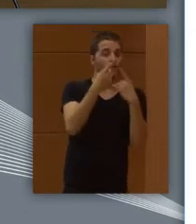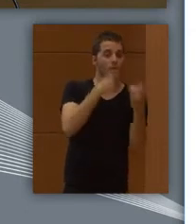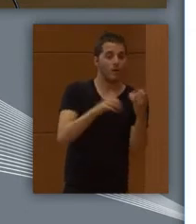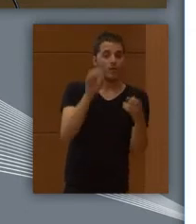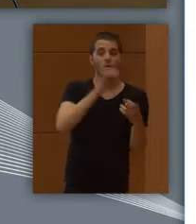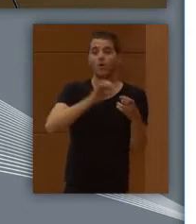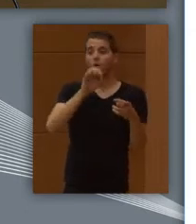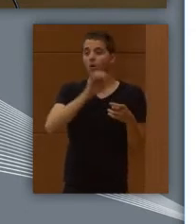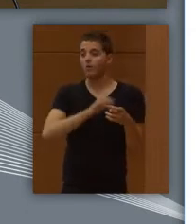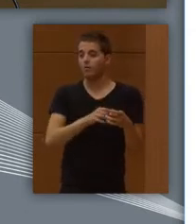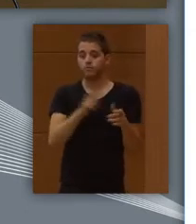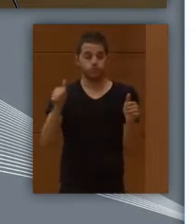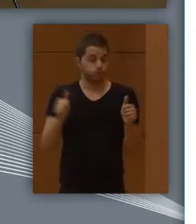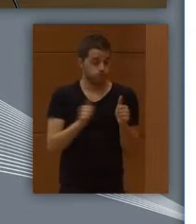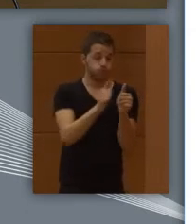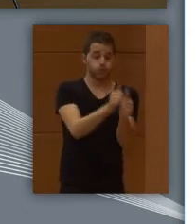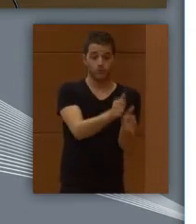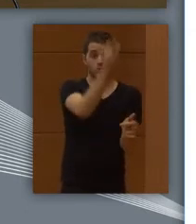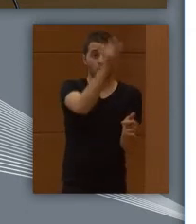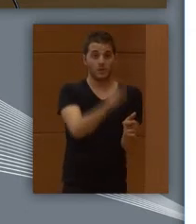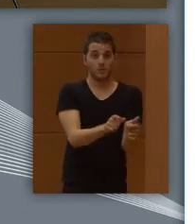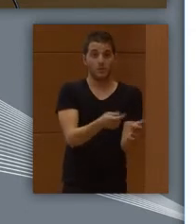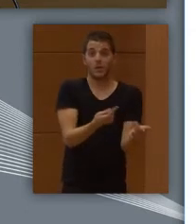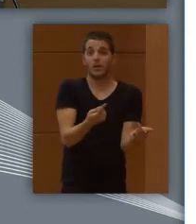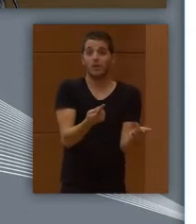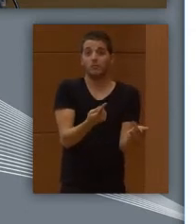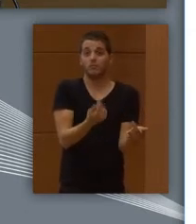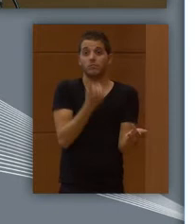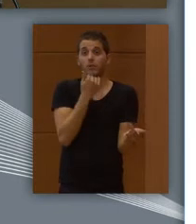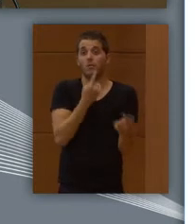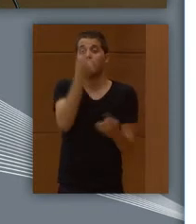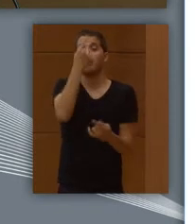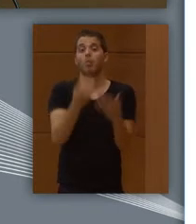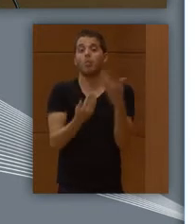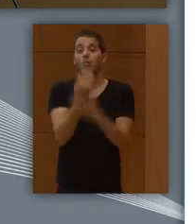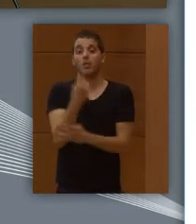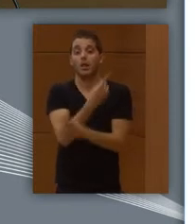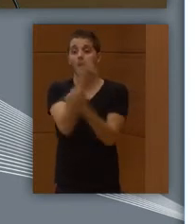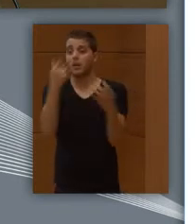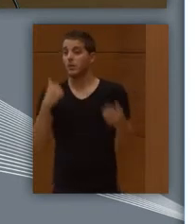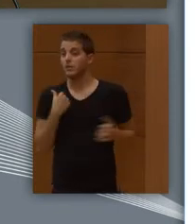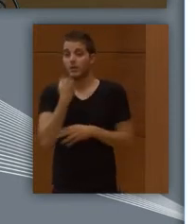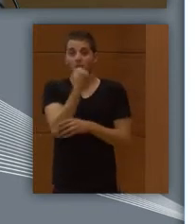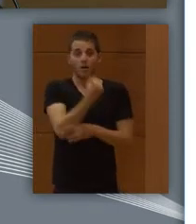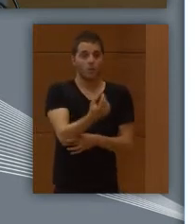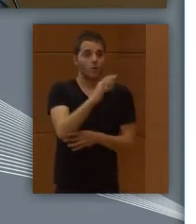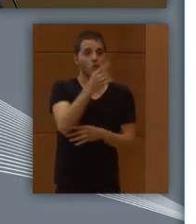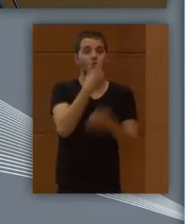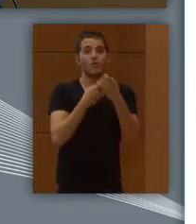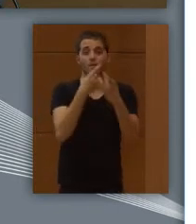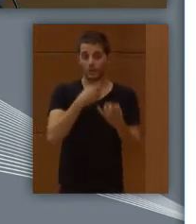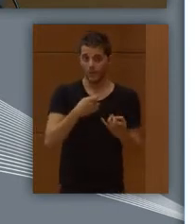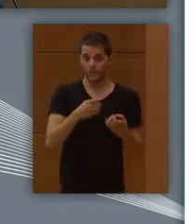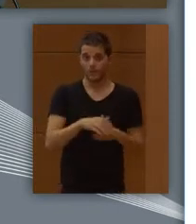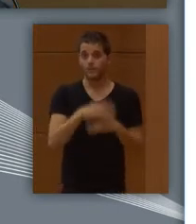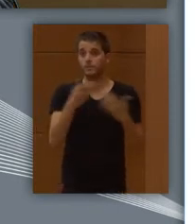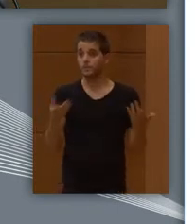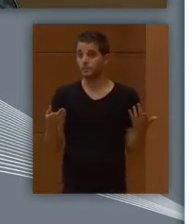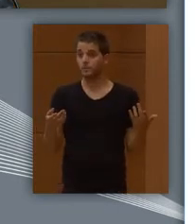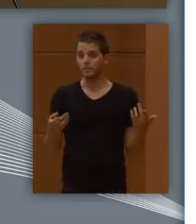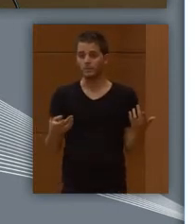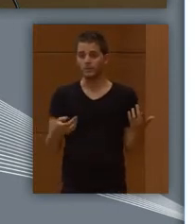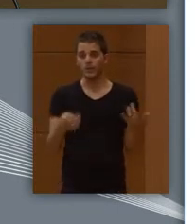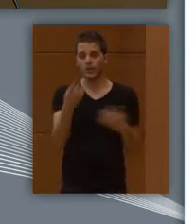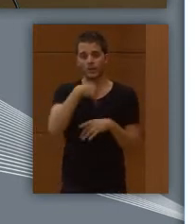de esa persona que en un momento dado puede necesitar apoyo o orientación. Y, por supuesto, contando mucho en esas experiencias piloto